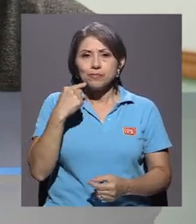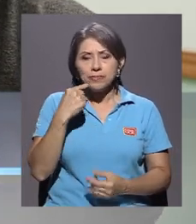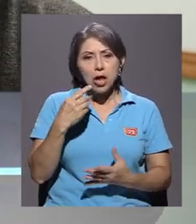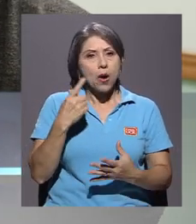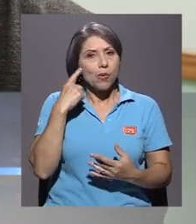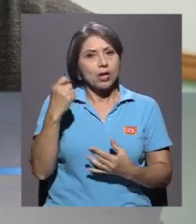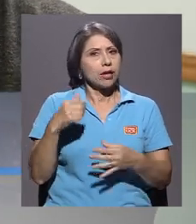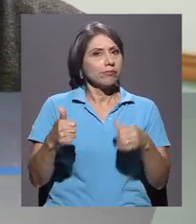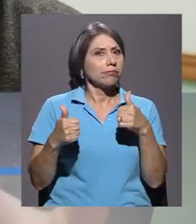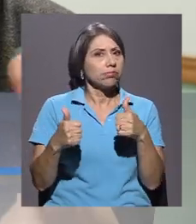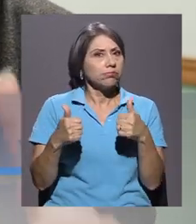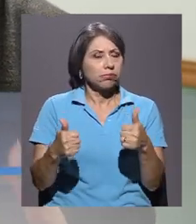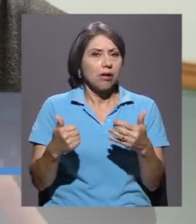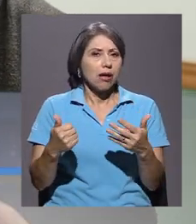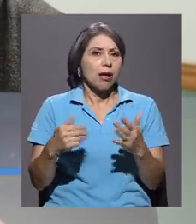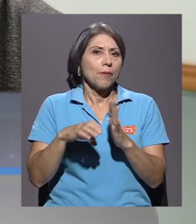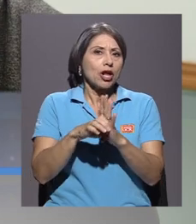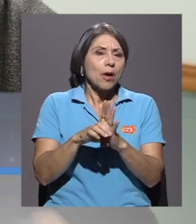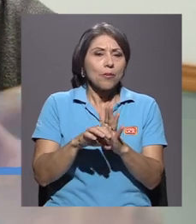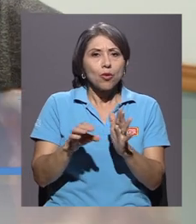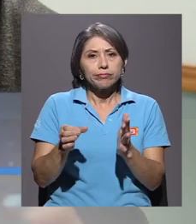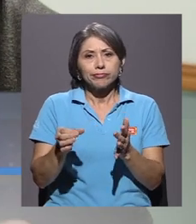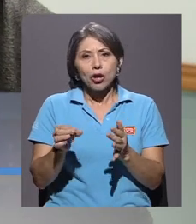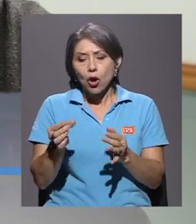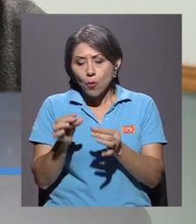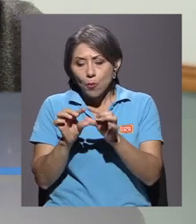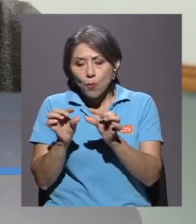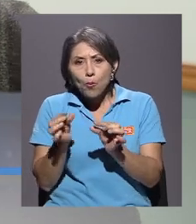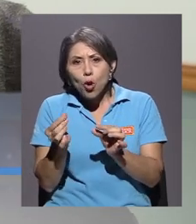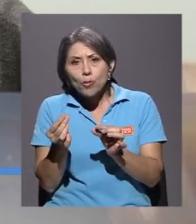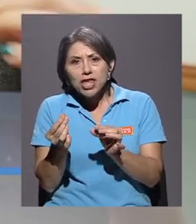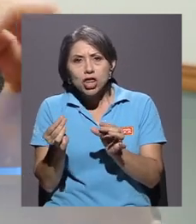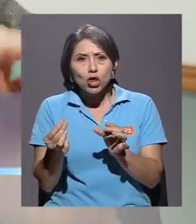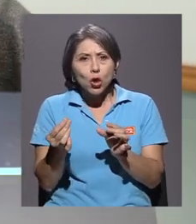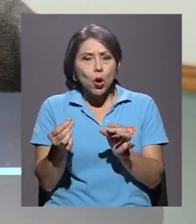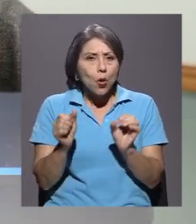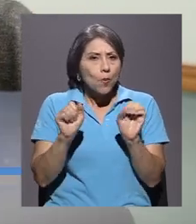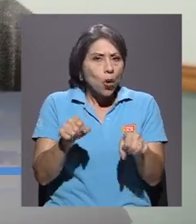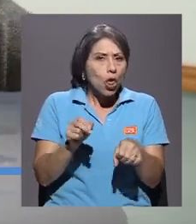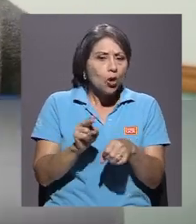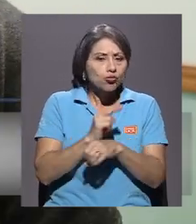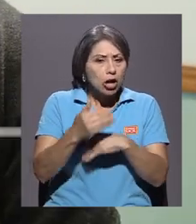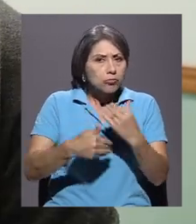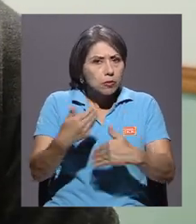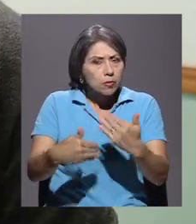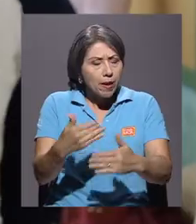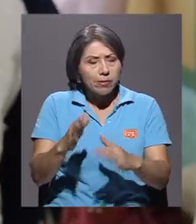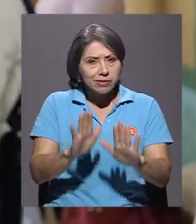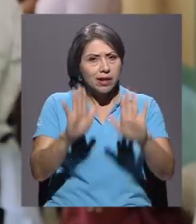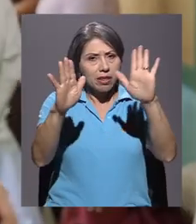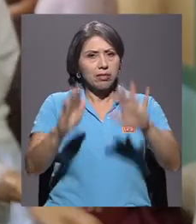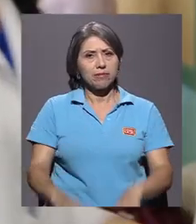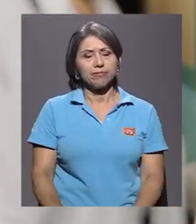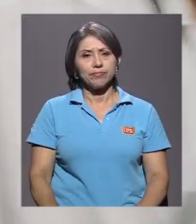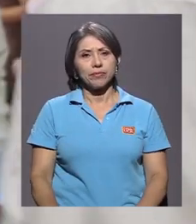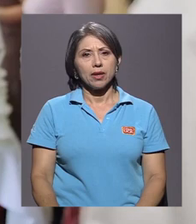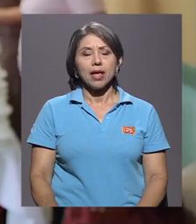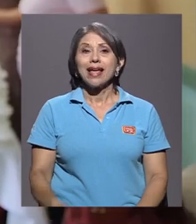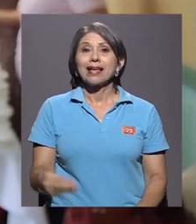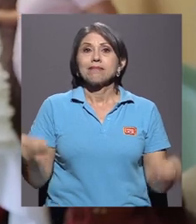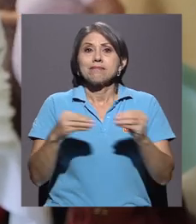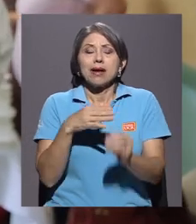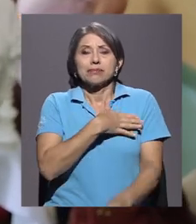muy práctico. Digamos, andarlo el polvito y como poderlo reconstituir y así demás, me parece excelente. El que más me gustó